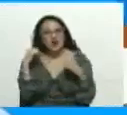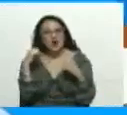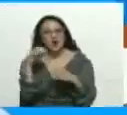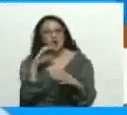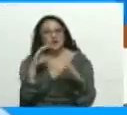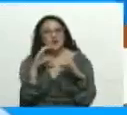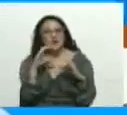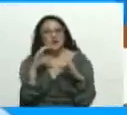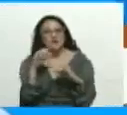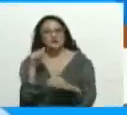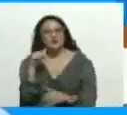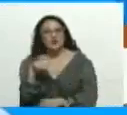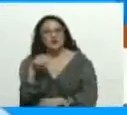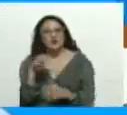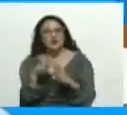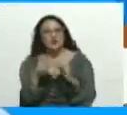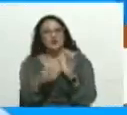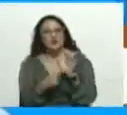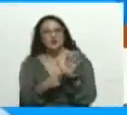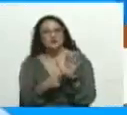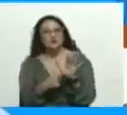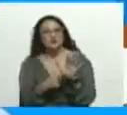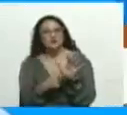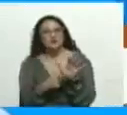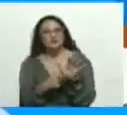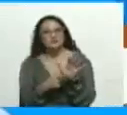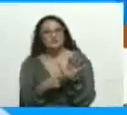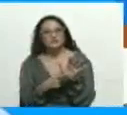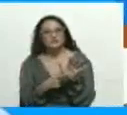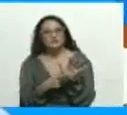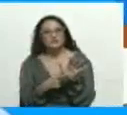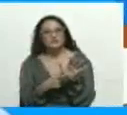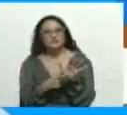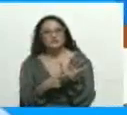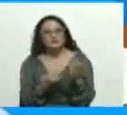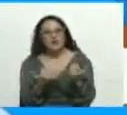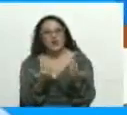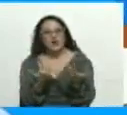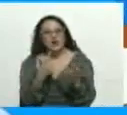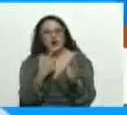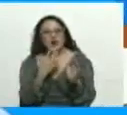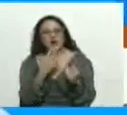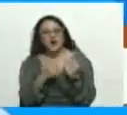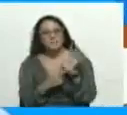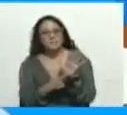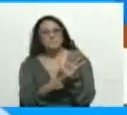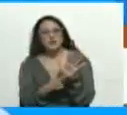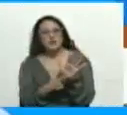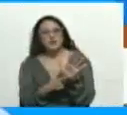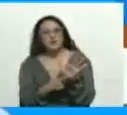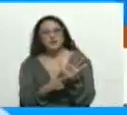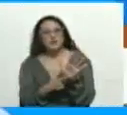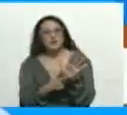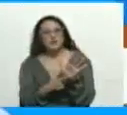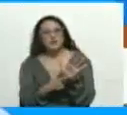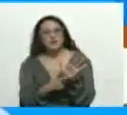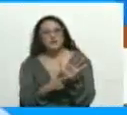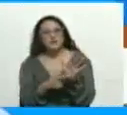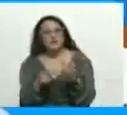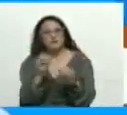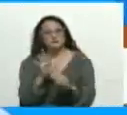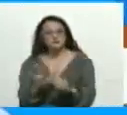desde aquí y ahora con todos nosotros sería en todo caso un ejemplo de lo que pasaría si un